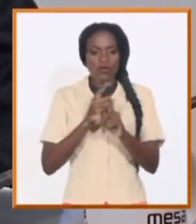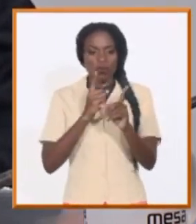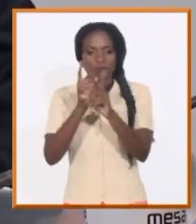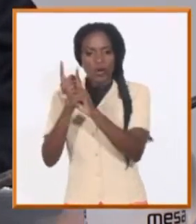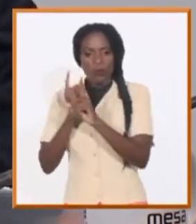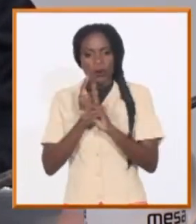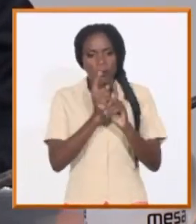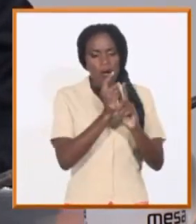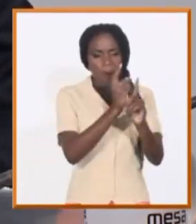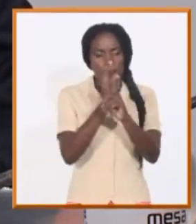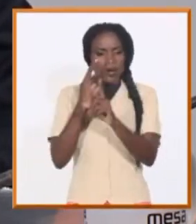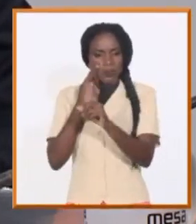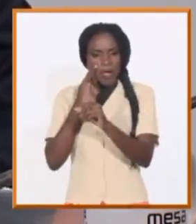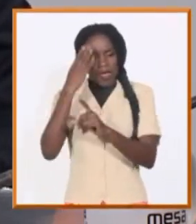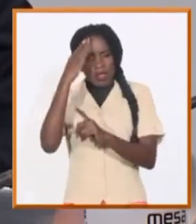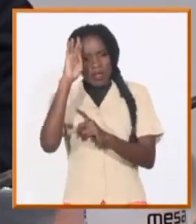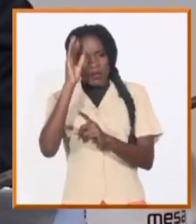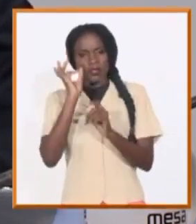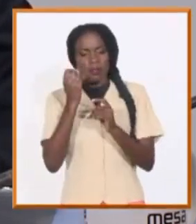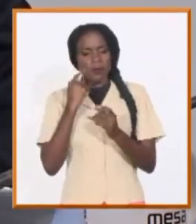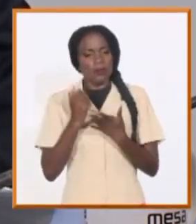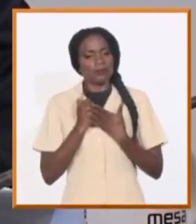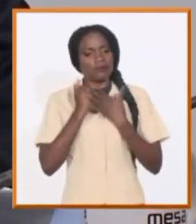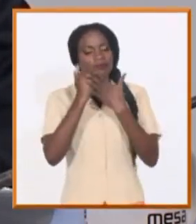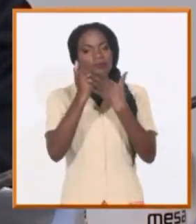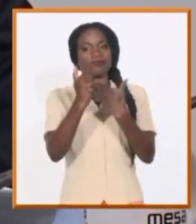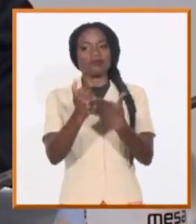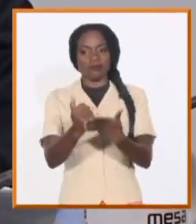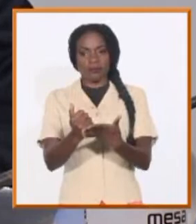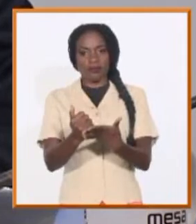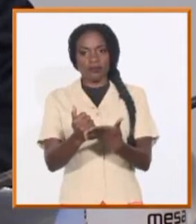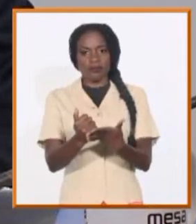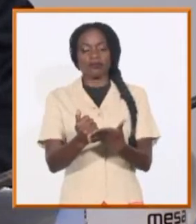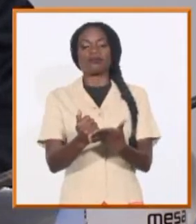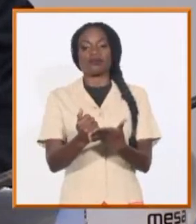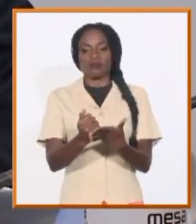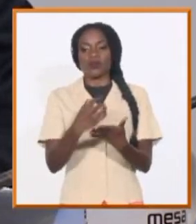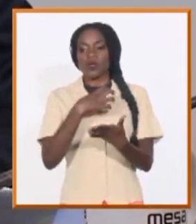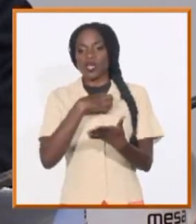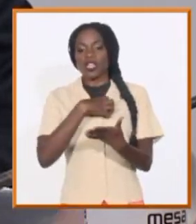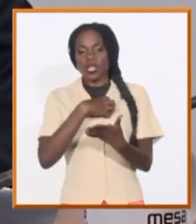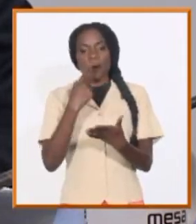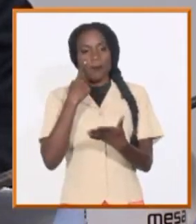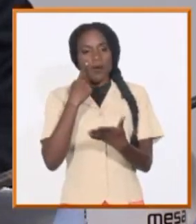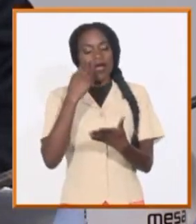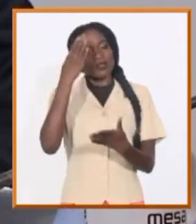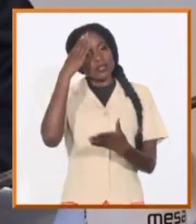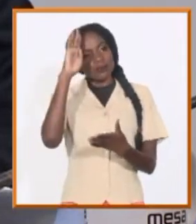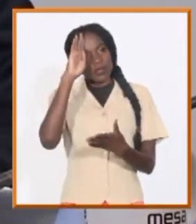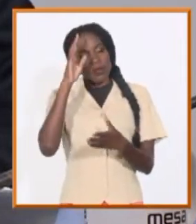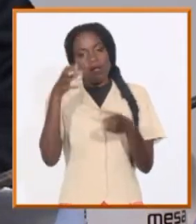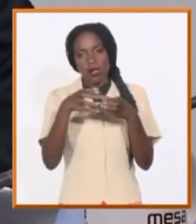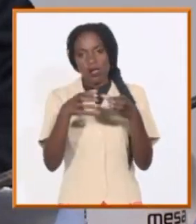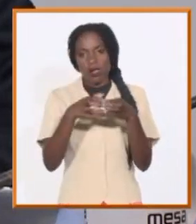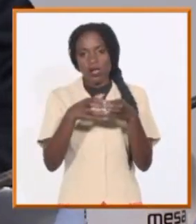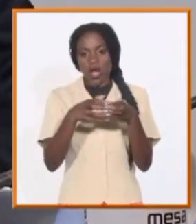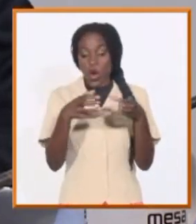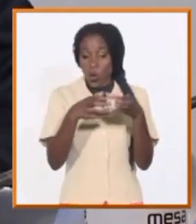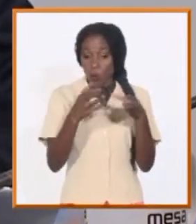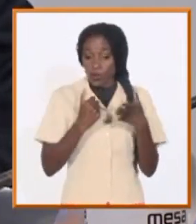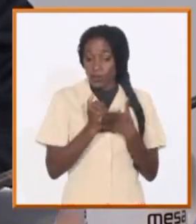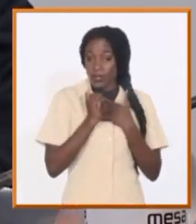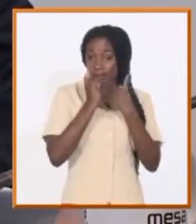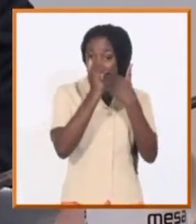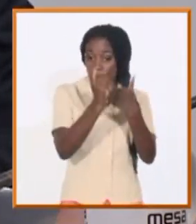pueblo chileno, siempre dieron muestra de una gran simpatía por los deportistas cubanos. Los grupos de solidaridad